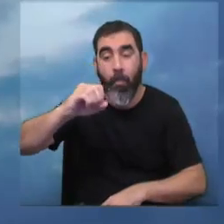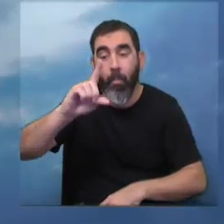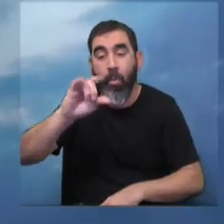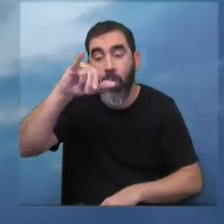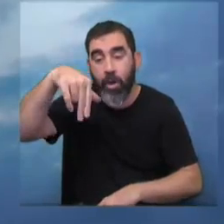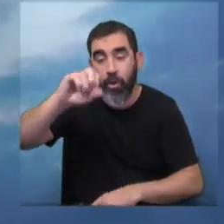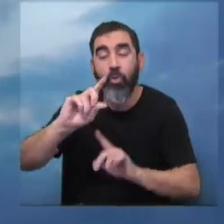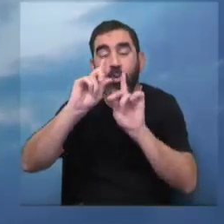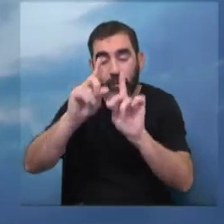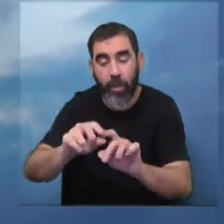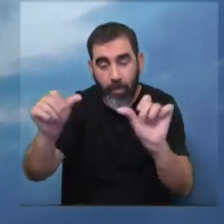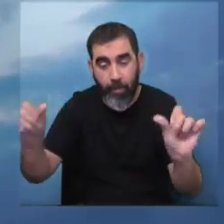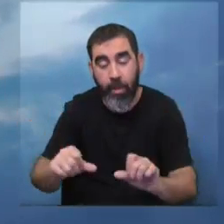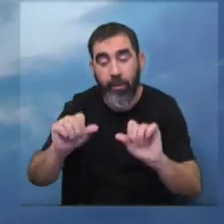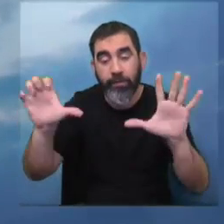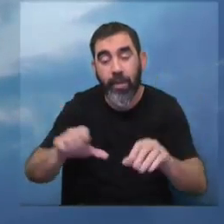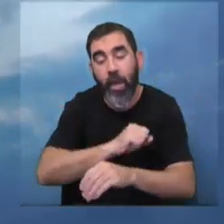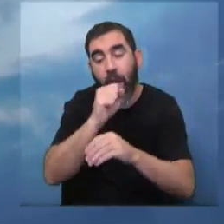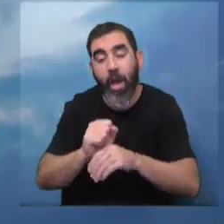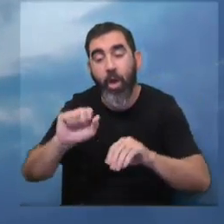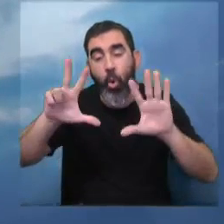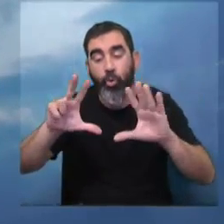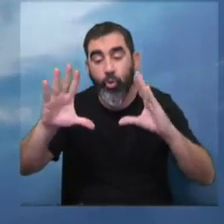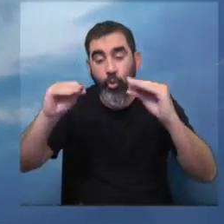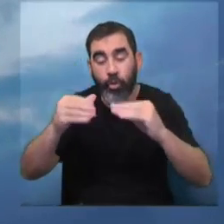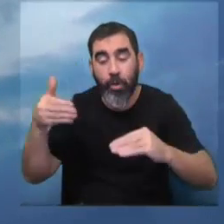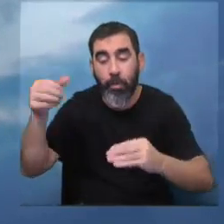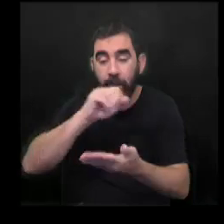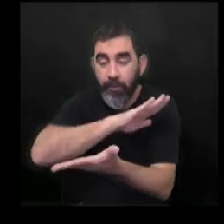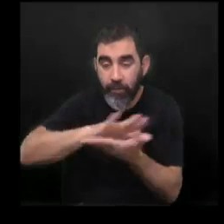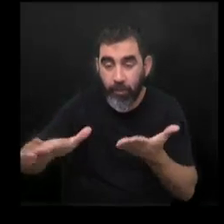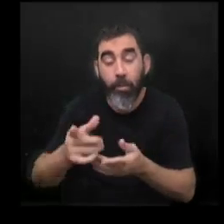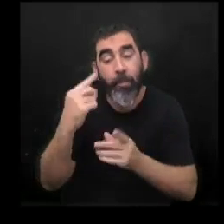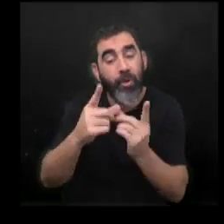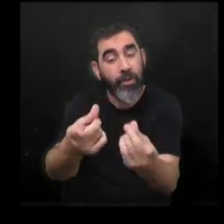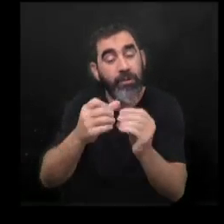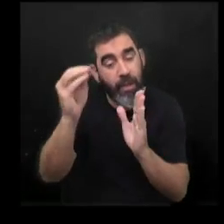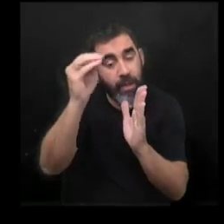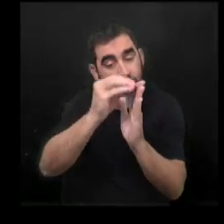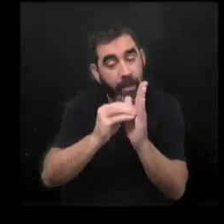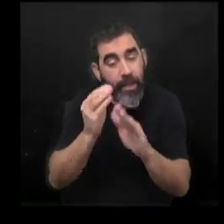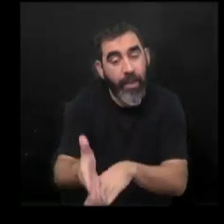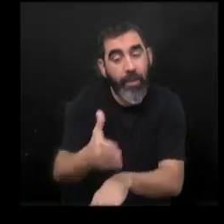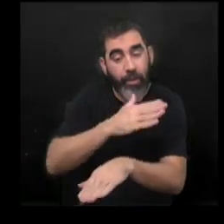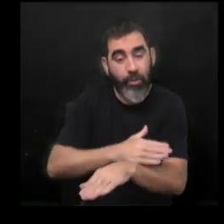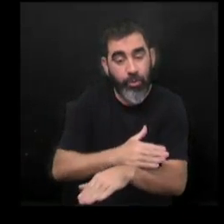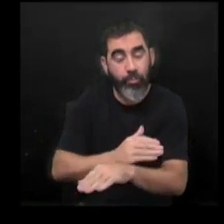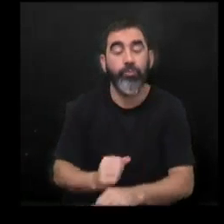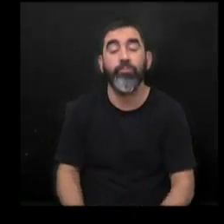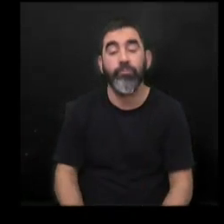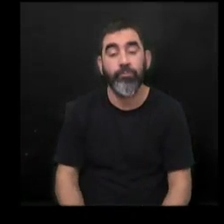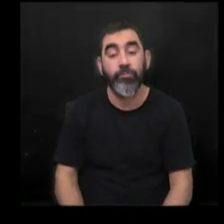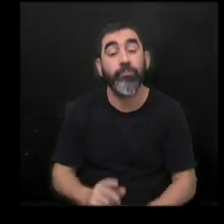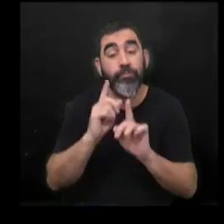a la actividad entre las 18 y las 20. La participación es gratuita, pero se solicita registro previo y hay cupos disponibles.